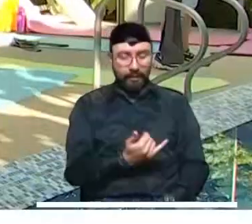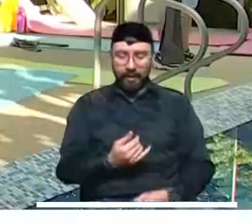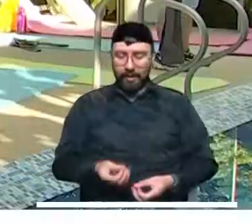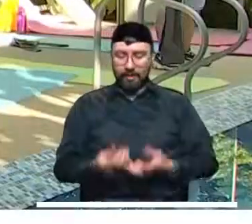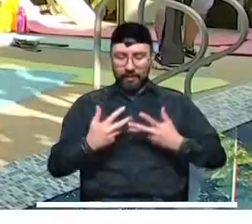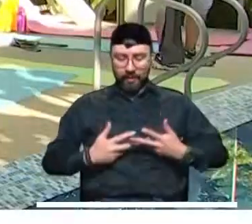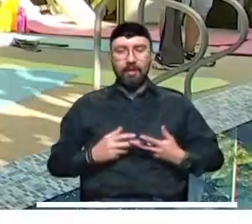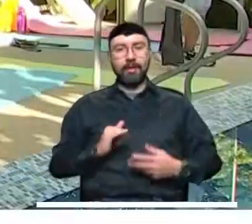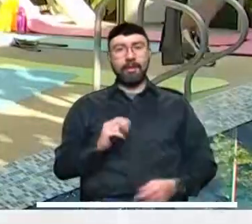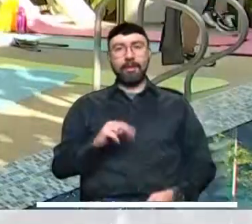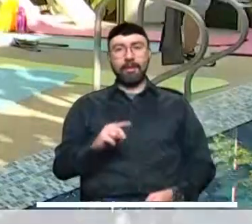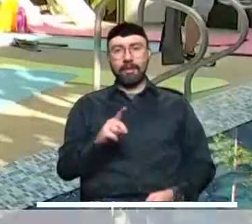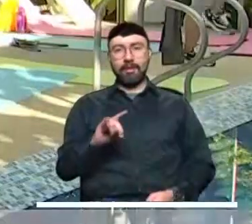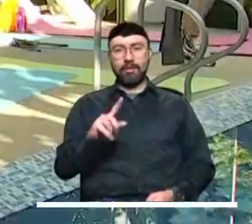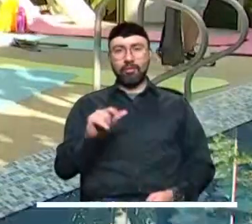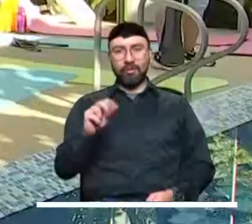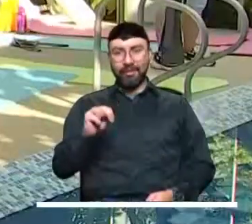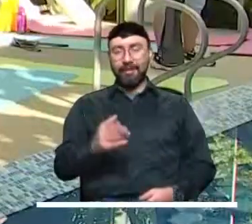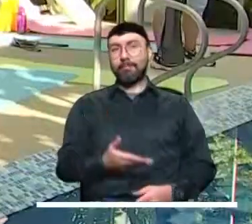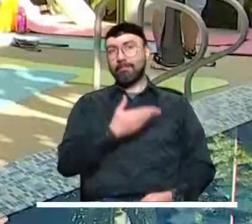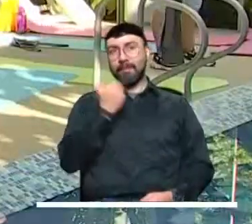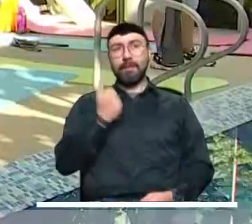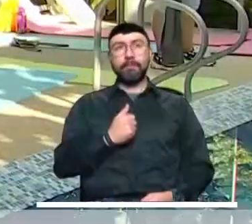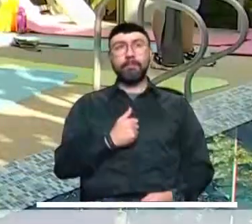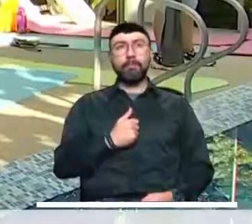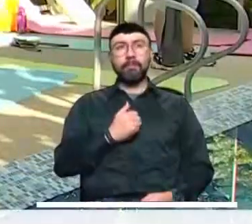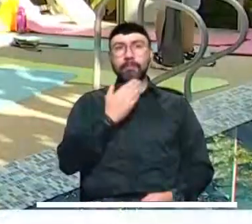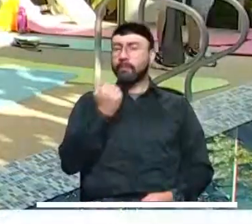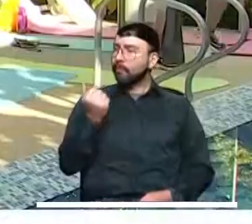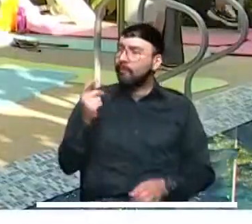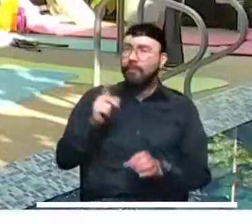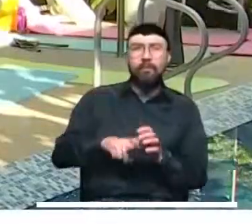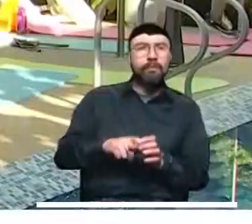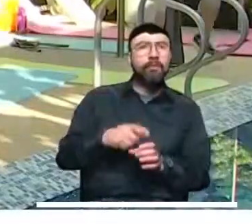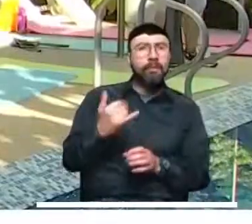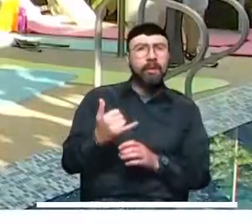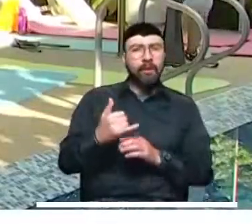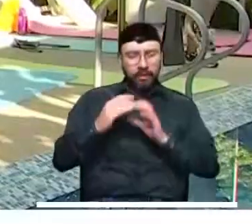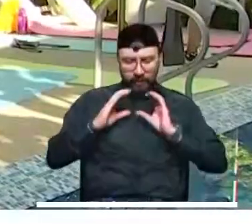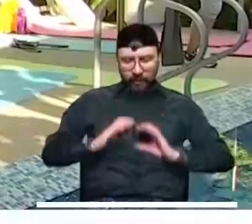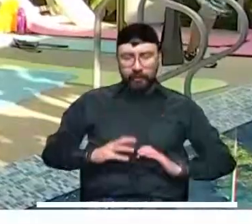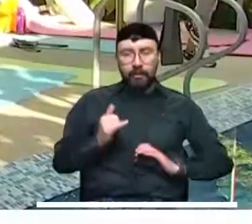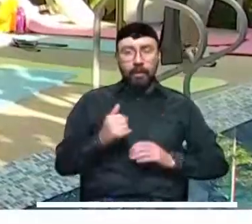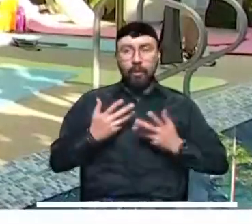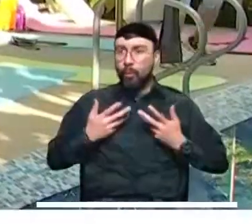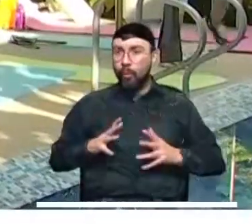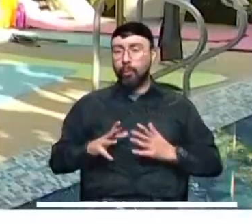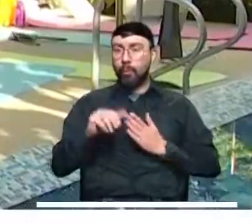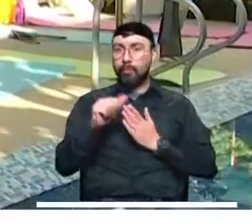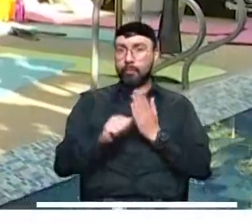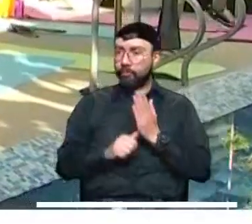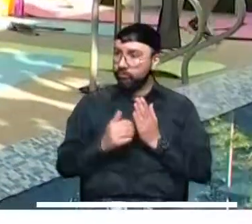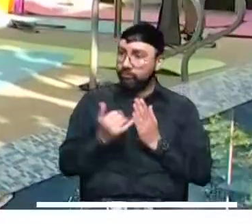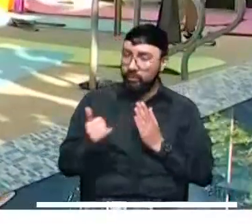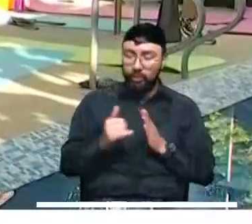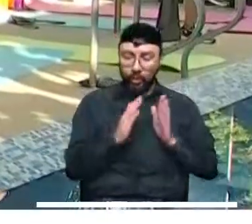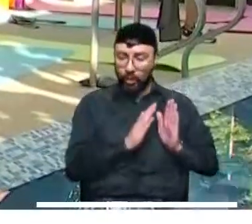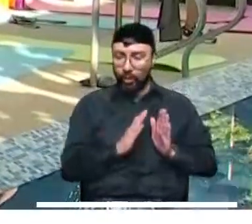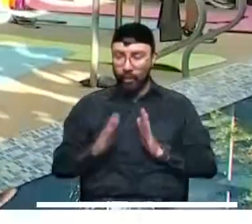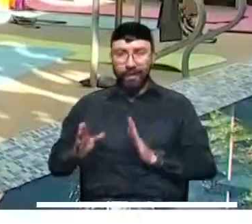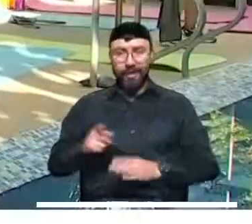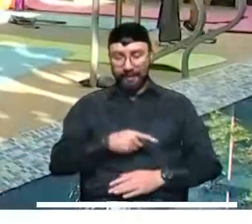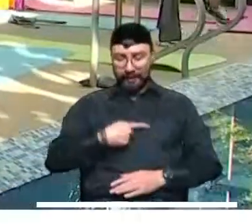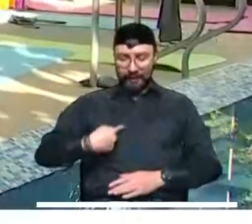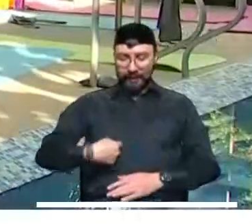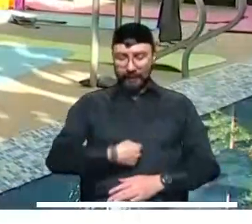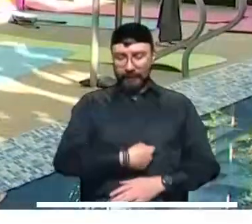insulina. La adaptación a la actividad física es fundamental en cualquier programa de organización metabólica, pero también